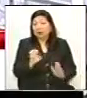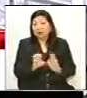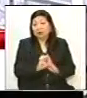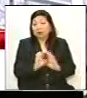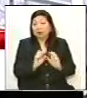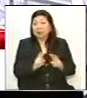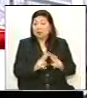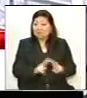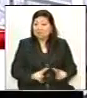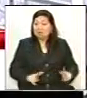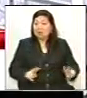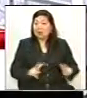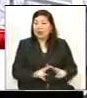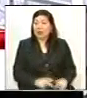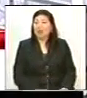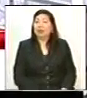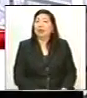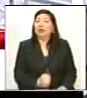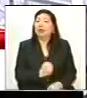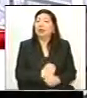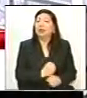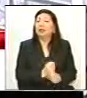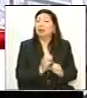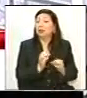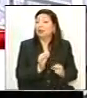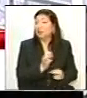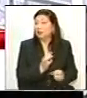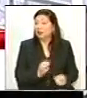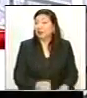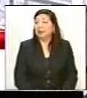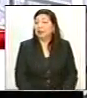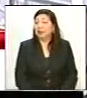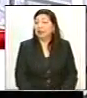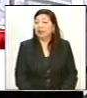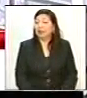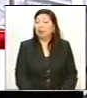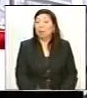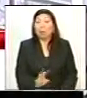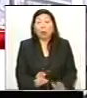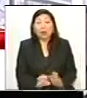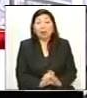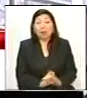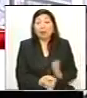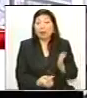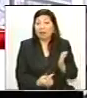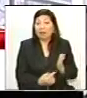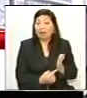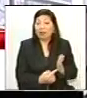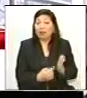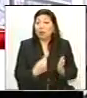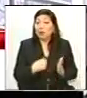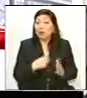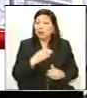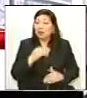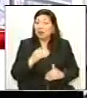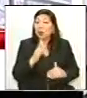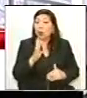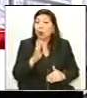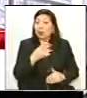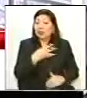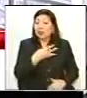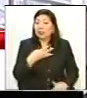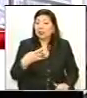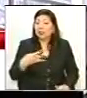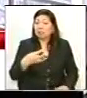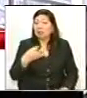la valorización que están haciendo en la ejecución de una obra es correcta o no. Y en el caso del expediente técnico, nuestro estándar es 4 semanas.